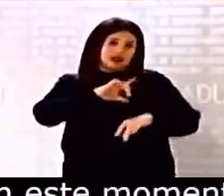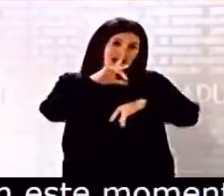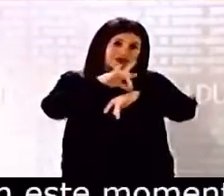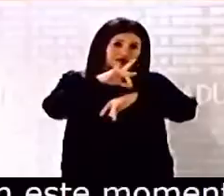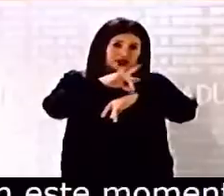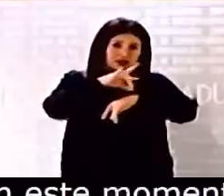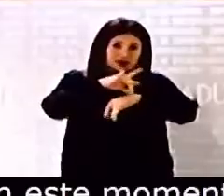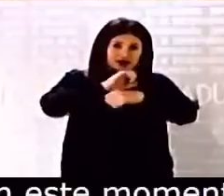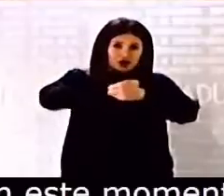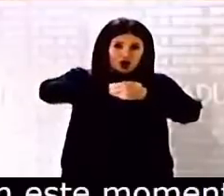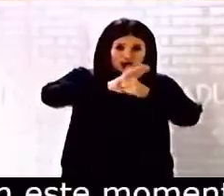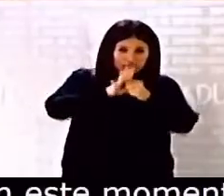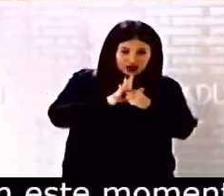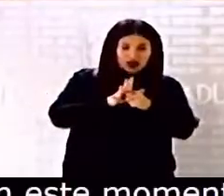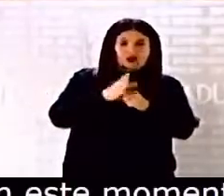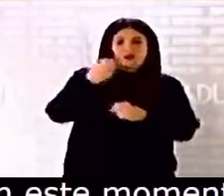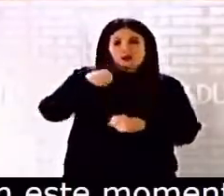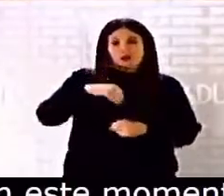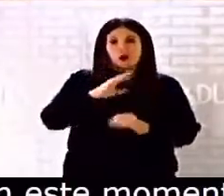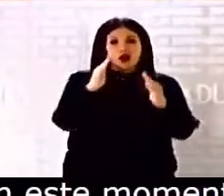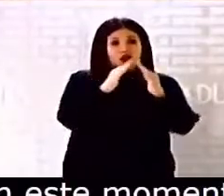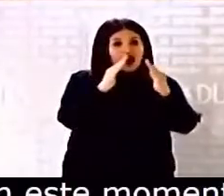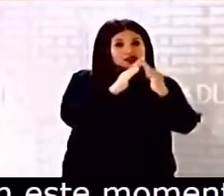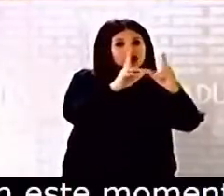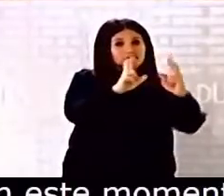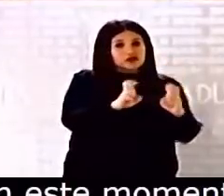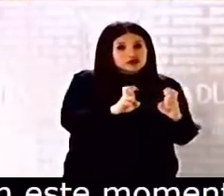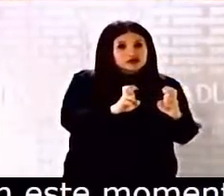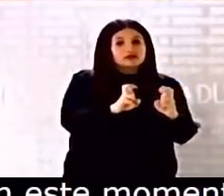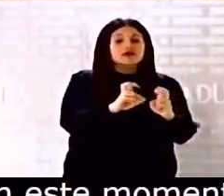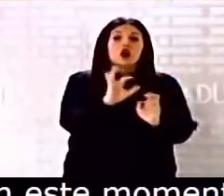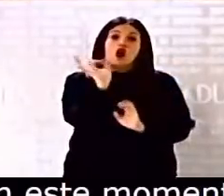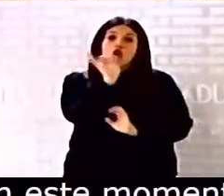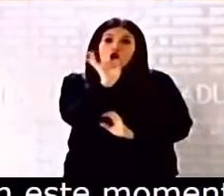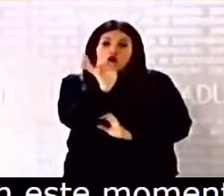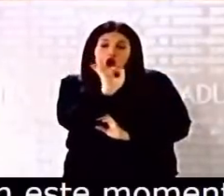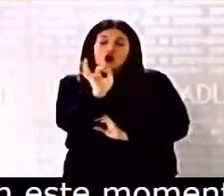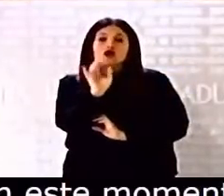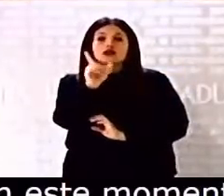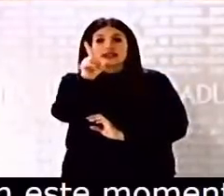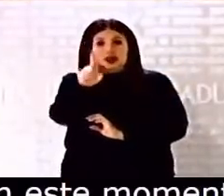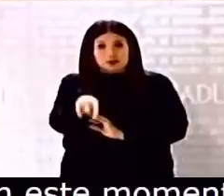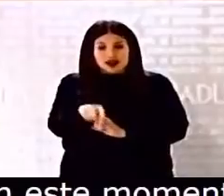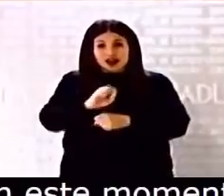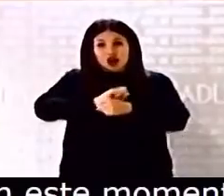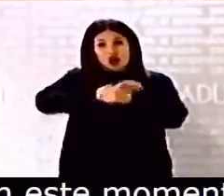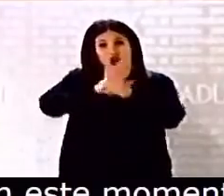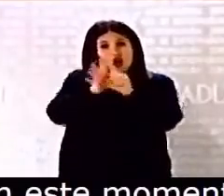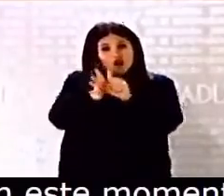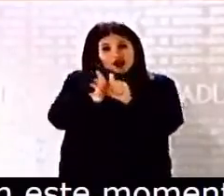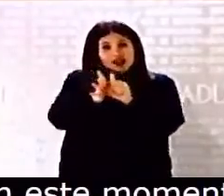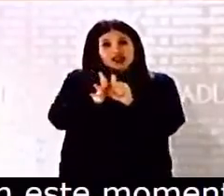enfermedad, la COVID-19, bien estén en domicilio, bien estén